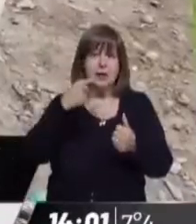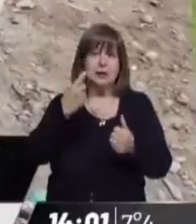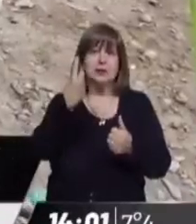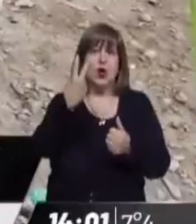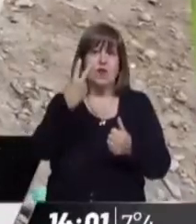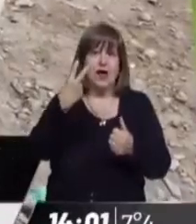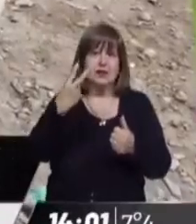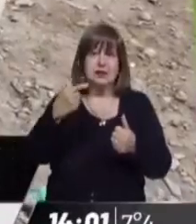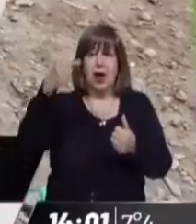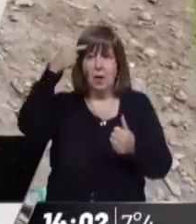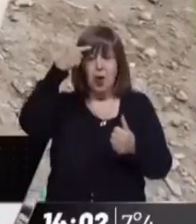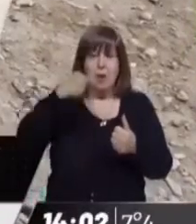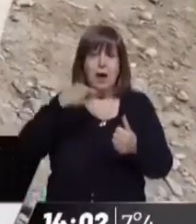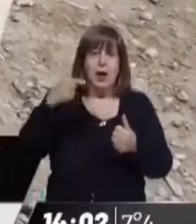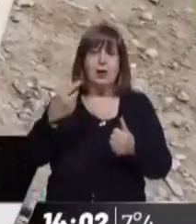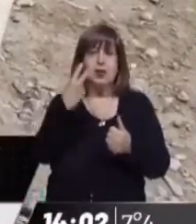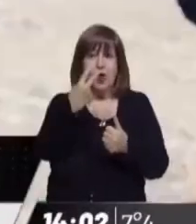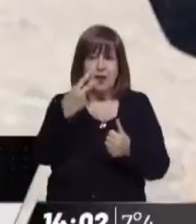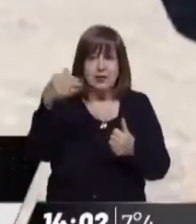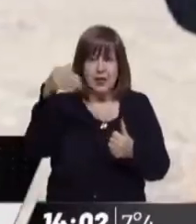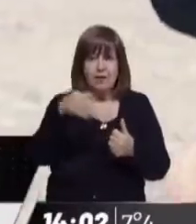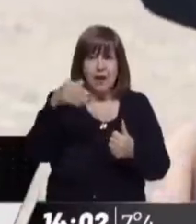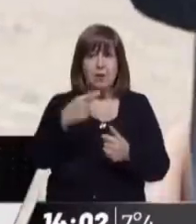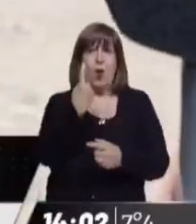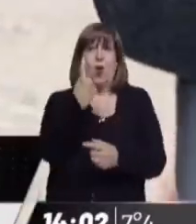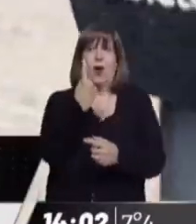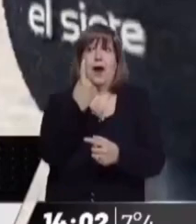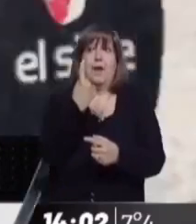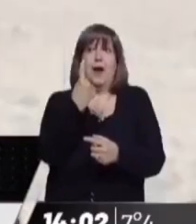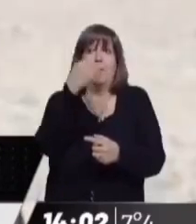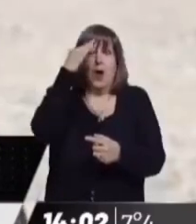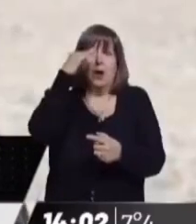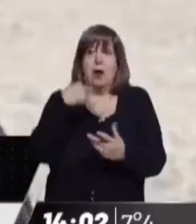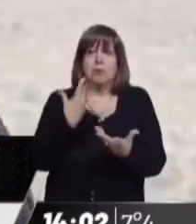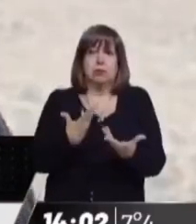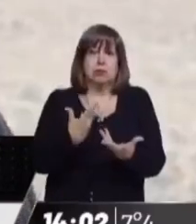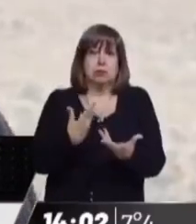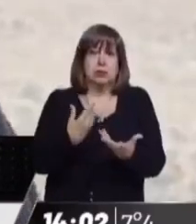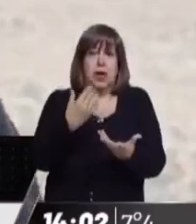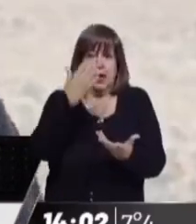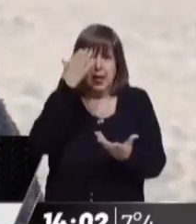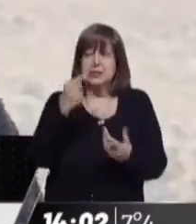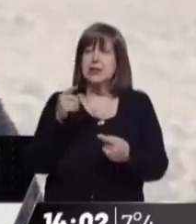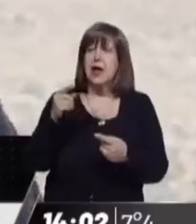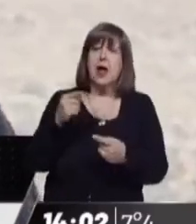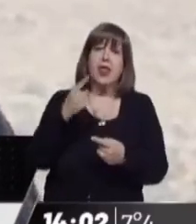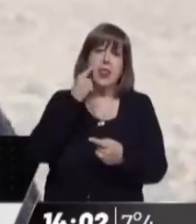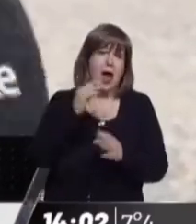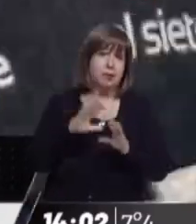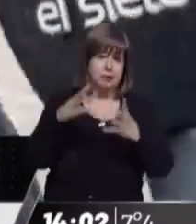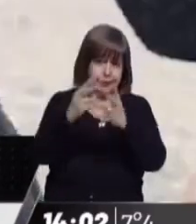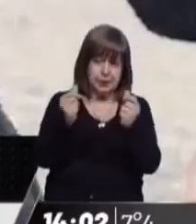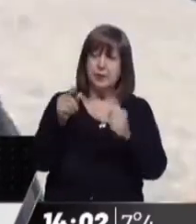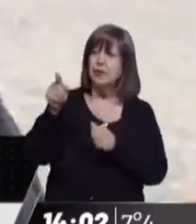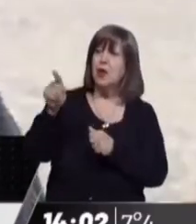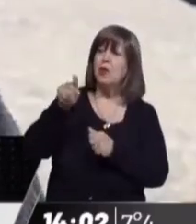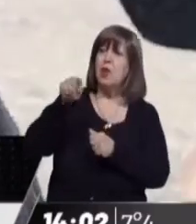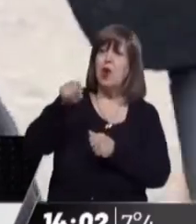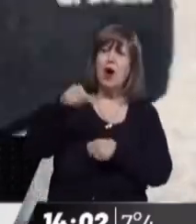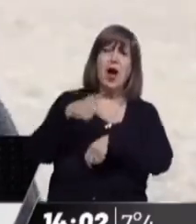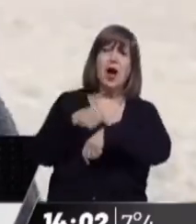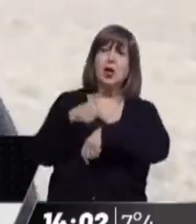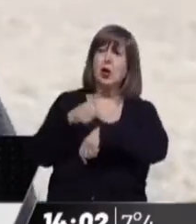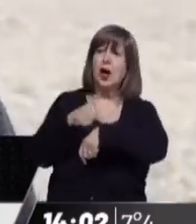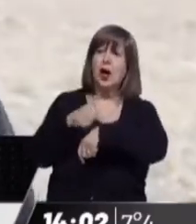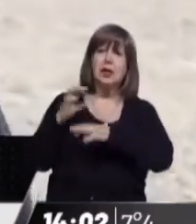abastecemos, porque si no alcanzamos. ¿Desde qué hora está esperando? Desde las 5 de la mañana. Estamos... ¿5 horas antes